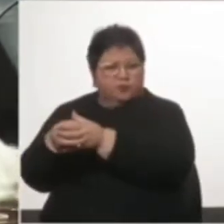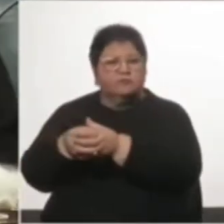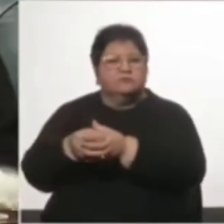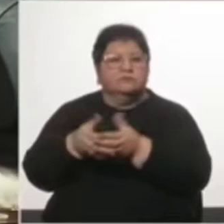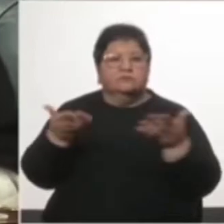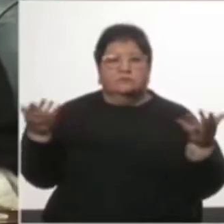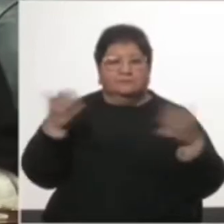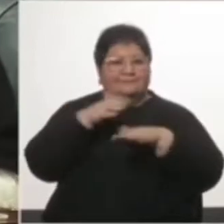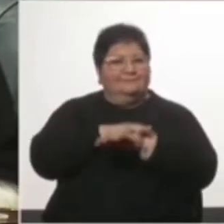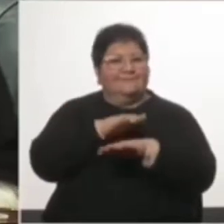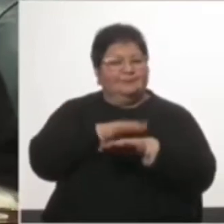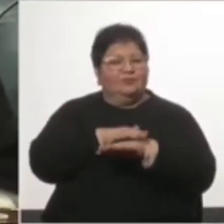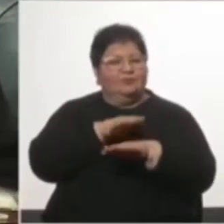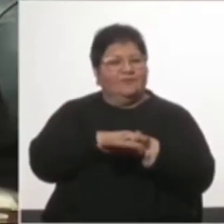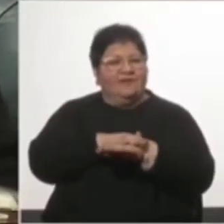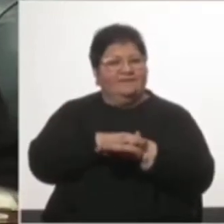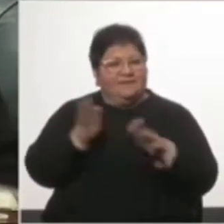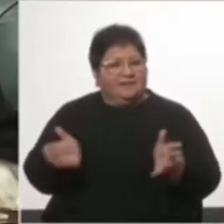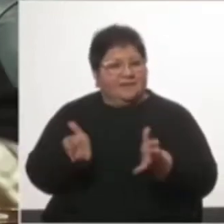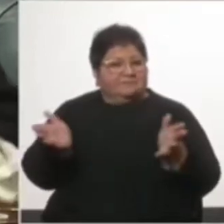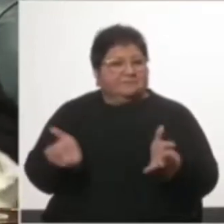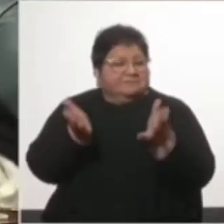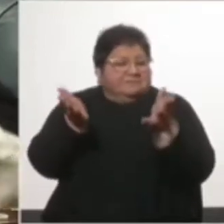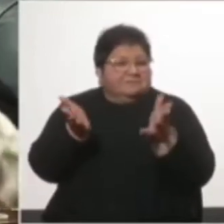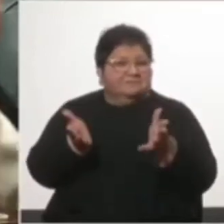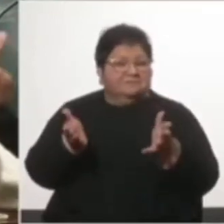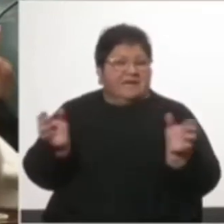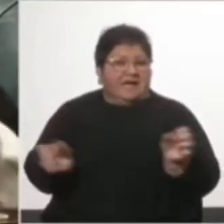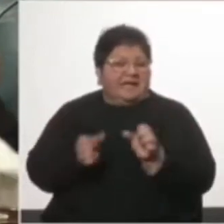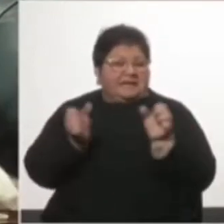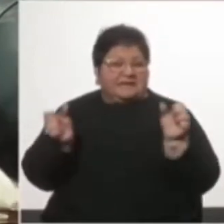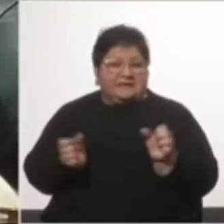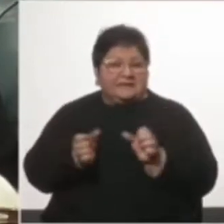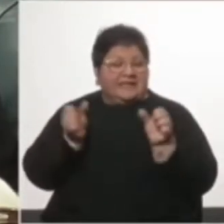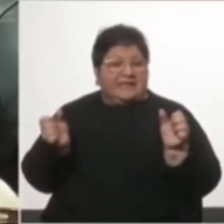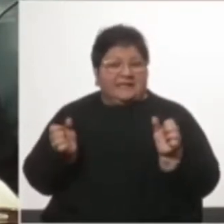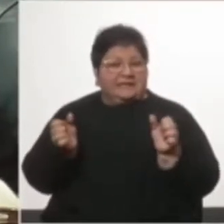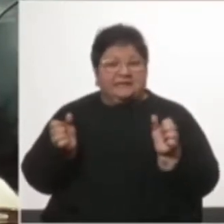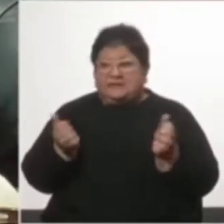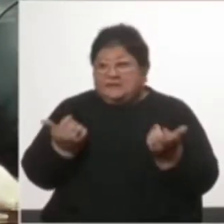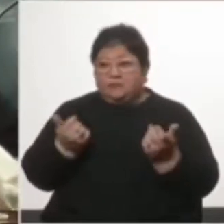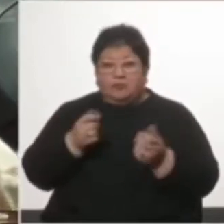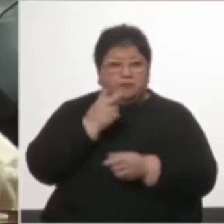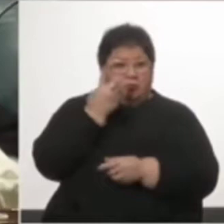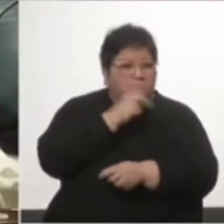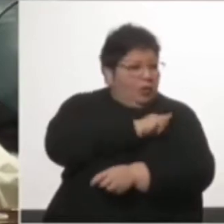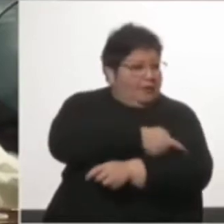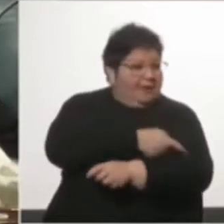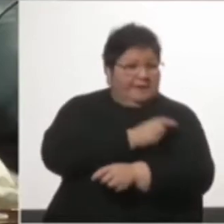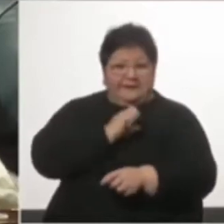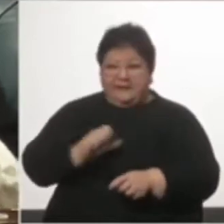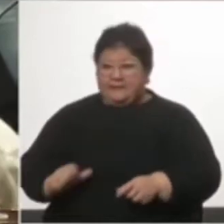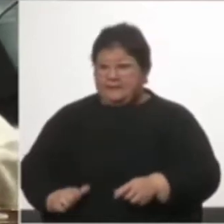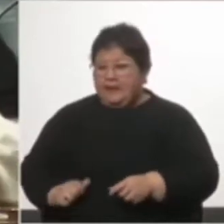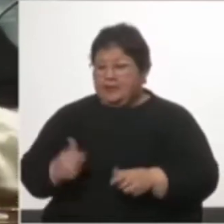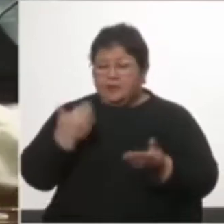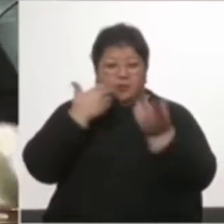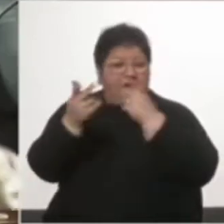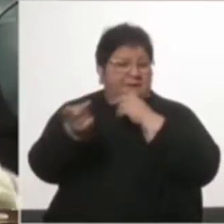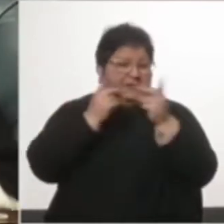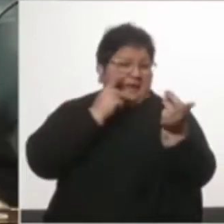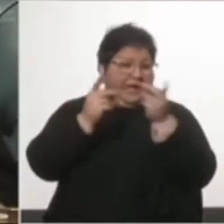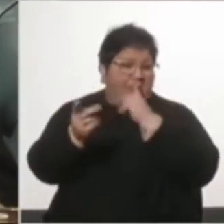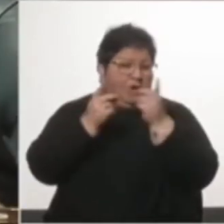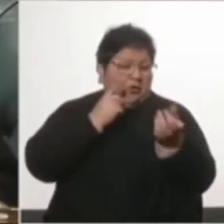los responsables de ejecutar las políticas del gobierno. Acá estamos en el diálogo entre dos poderes del Estado, ni más ni menos. Le han puesto